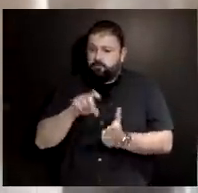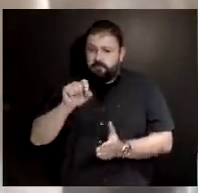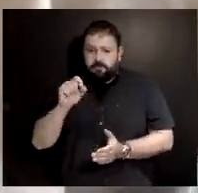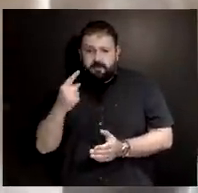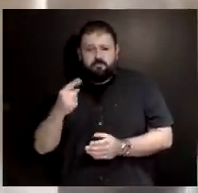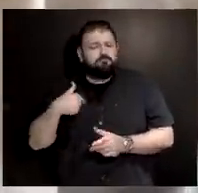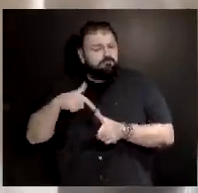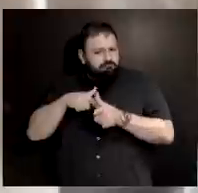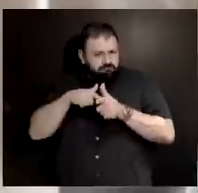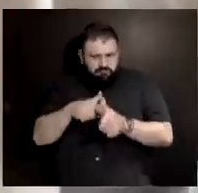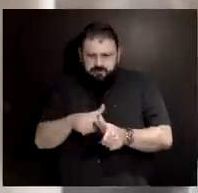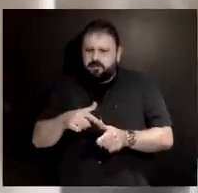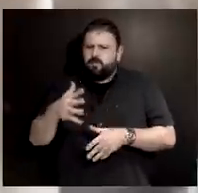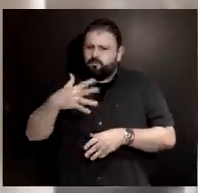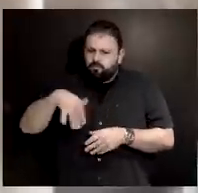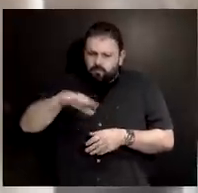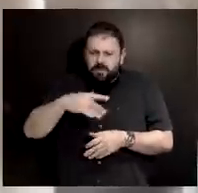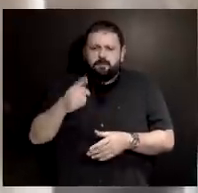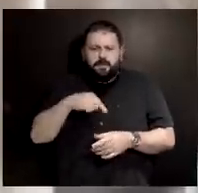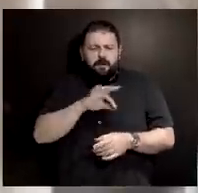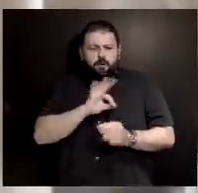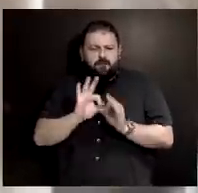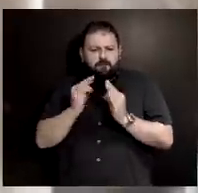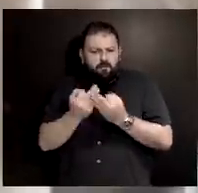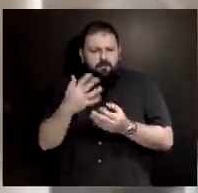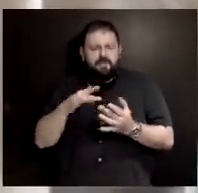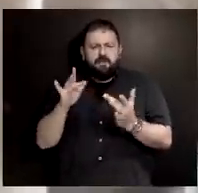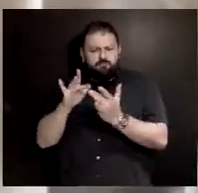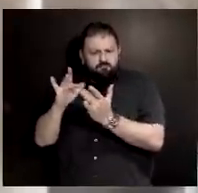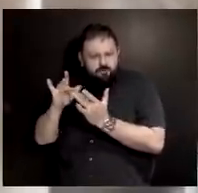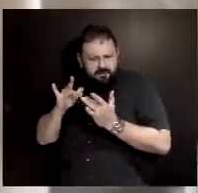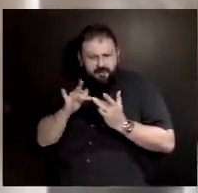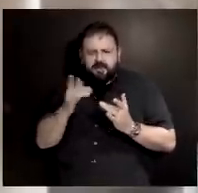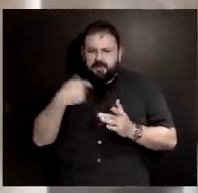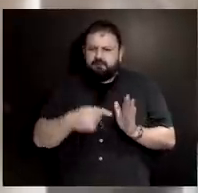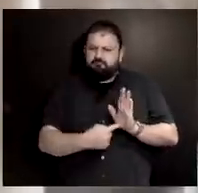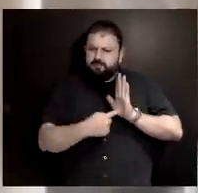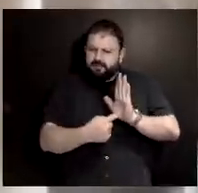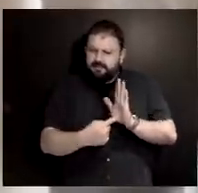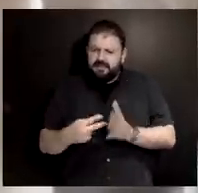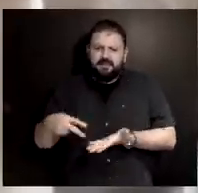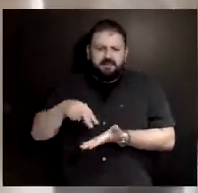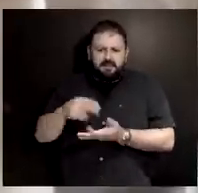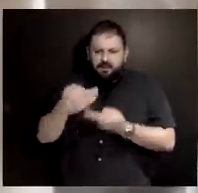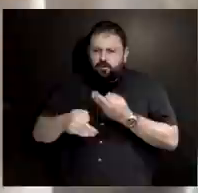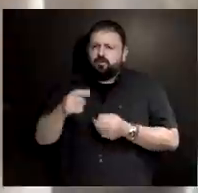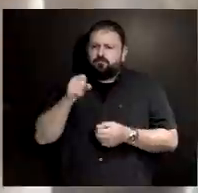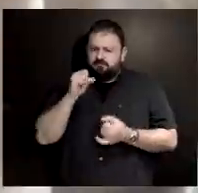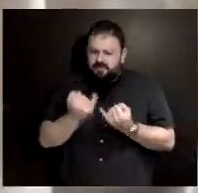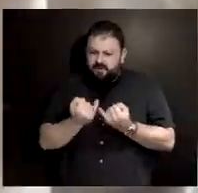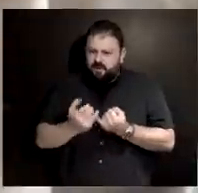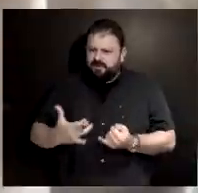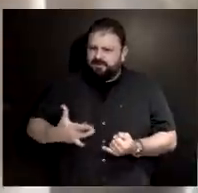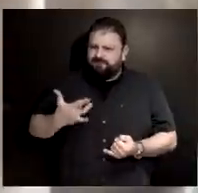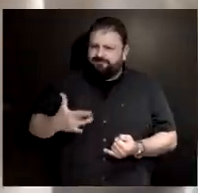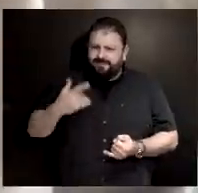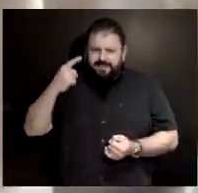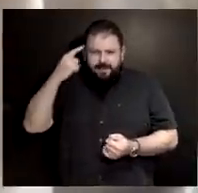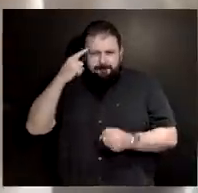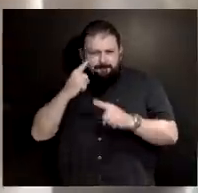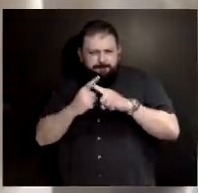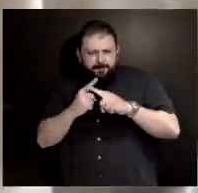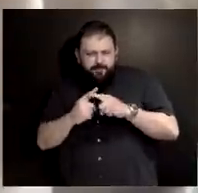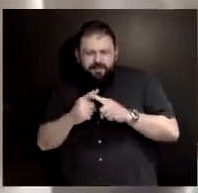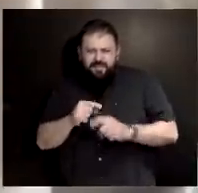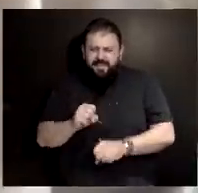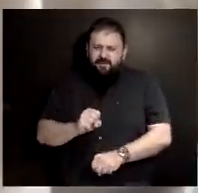seguir buscando esas formas de conectarnos, esas formas de estar presentes, de seguir manteniendo esta energía, esta actitud, estas